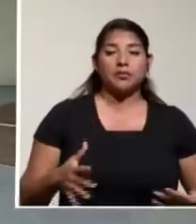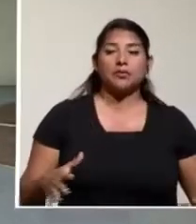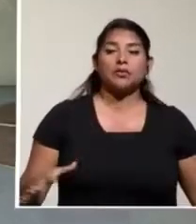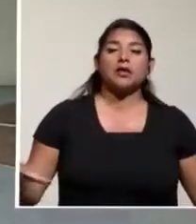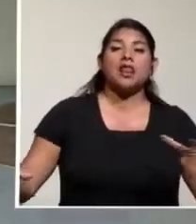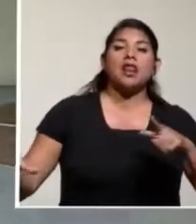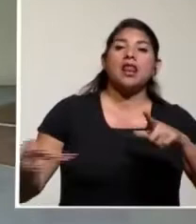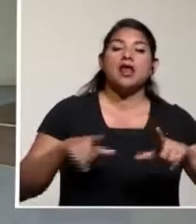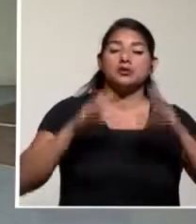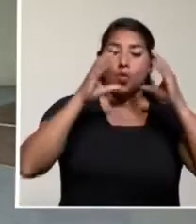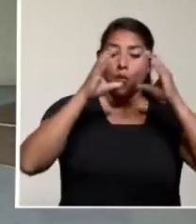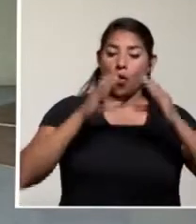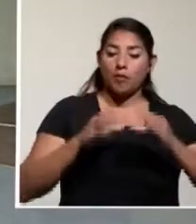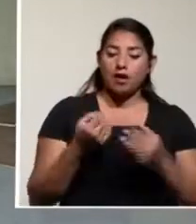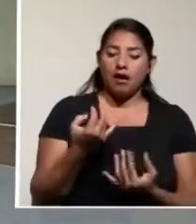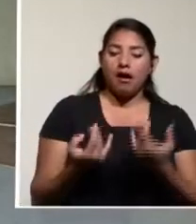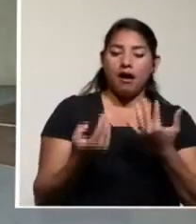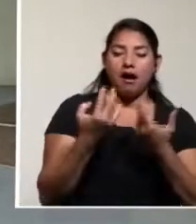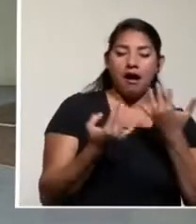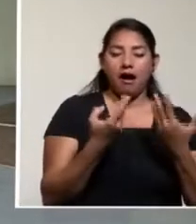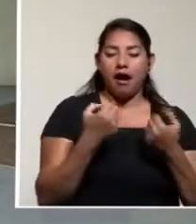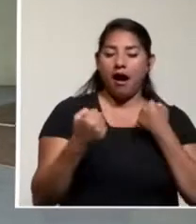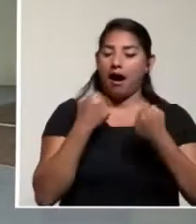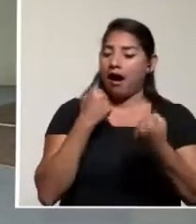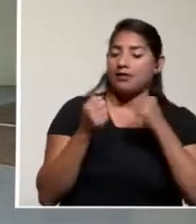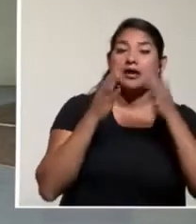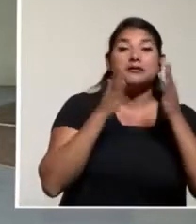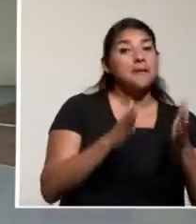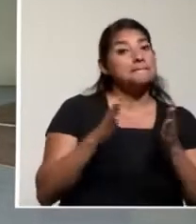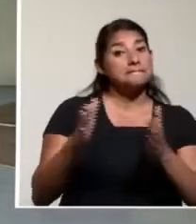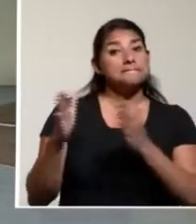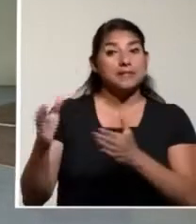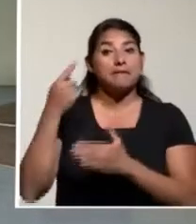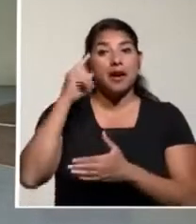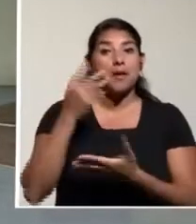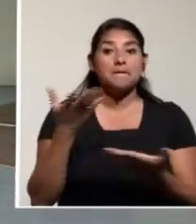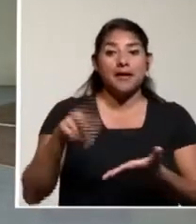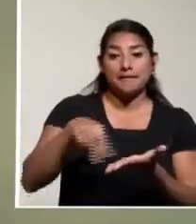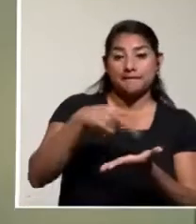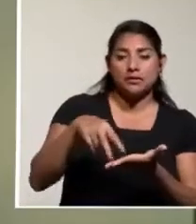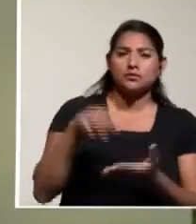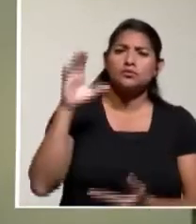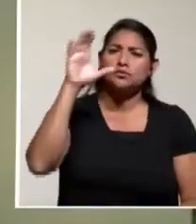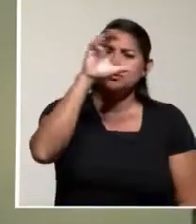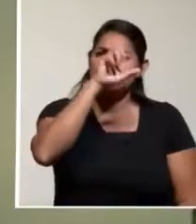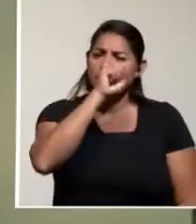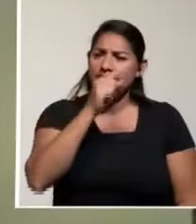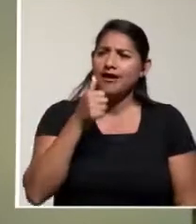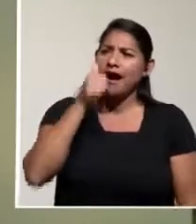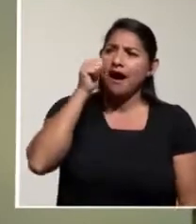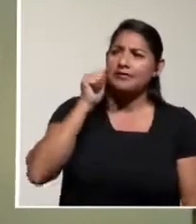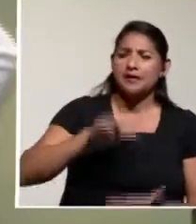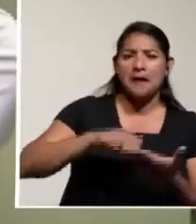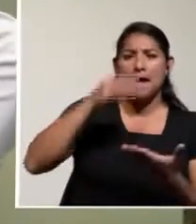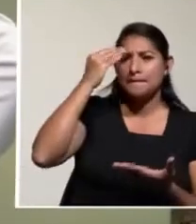Listo. Todo nuestro cuerpo está muy preparado. Claro. ¿Sabes de qué me di cuenta yo? ¿De qué me di